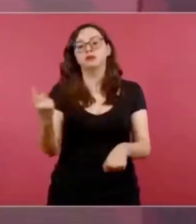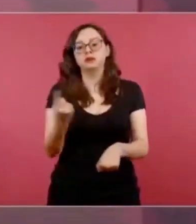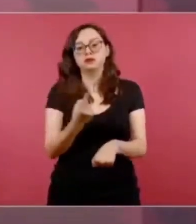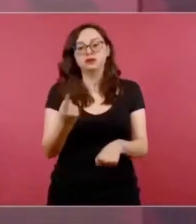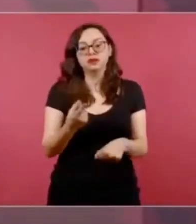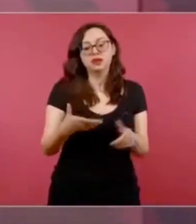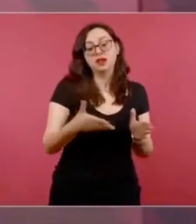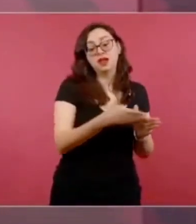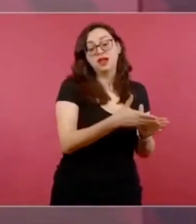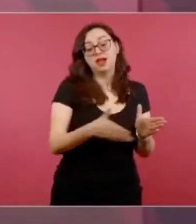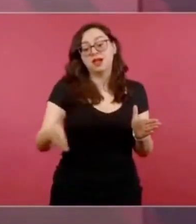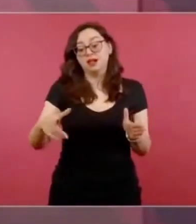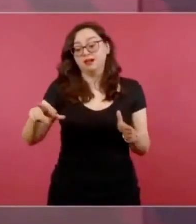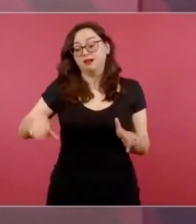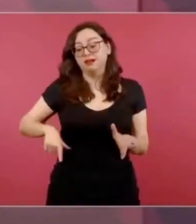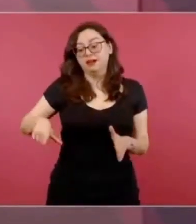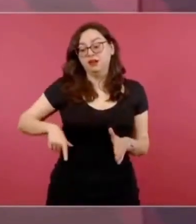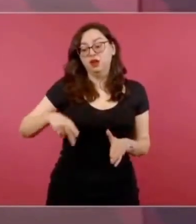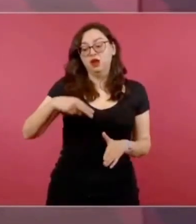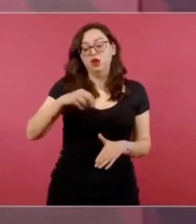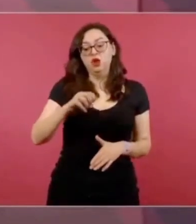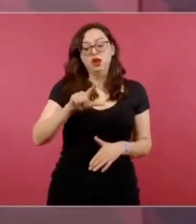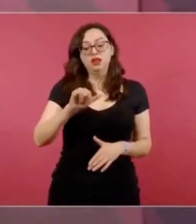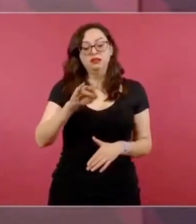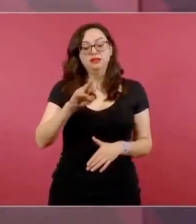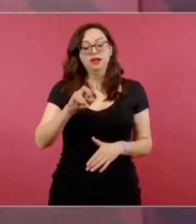Hablaban del fin de la historia.